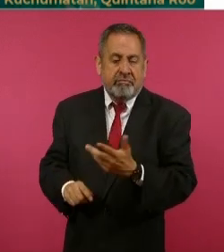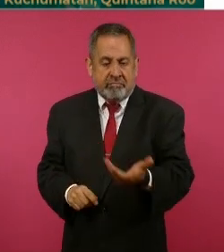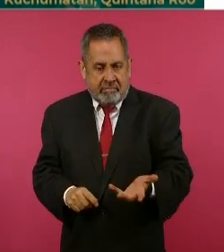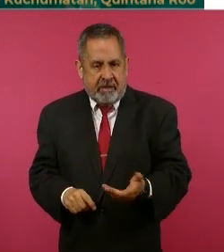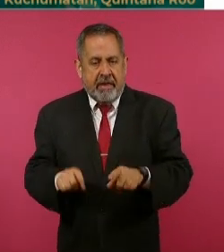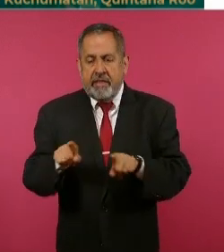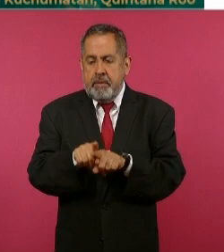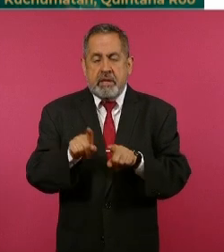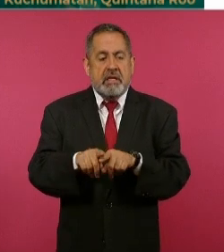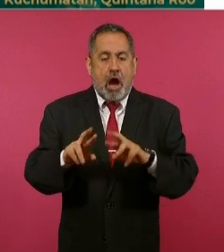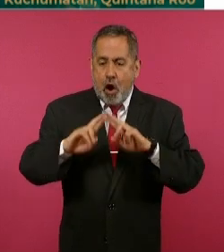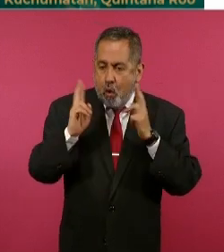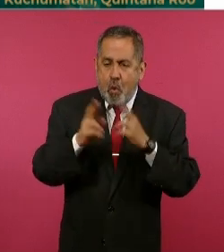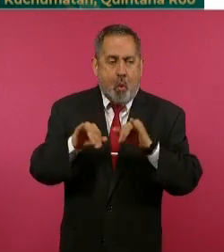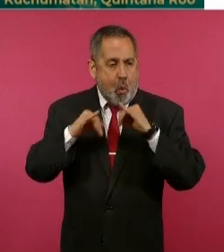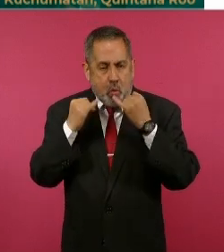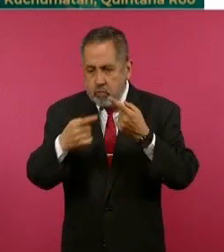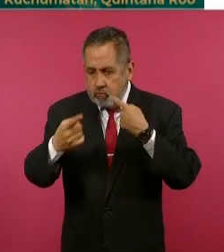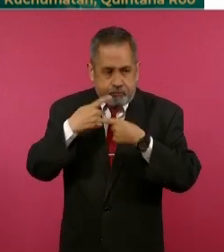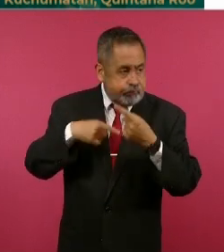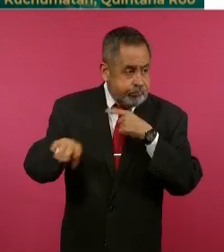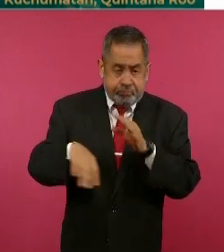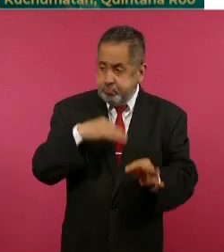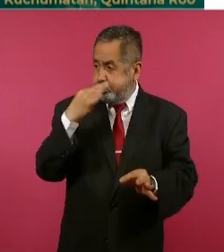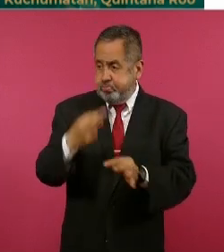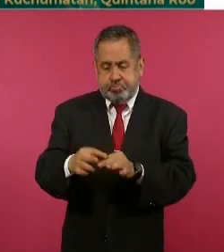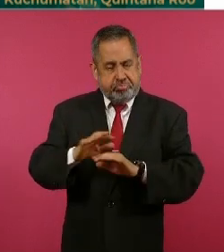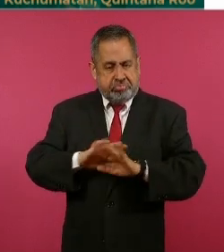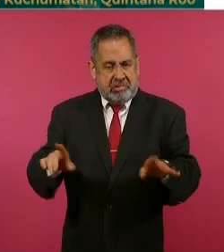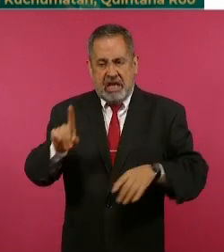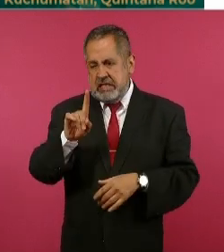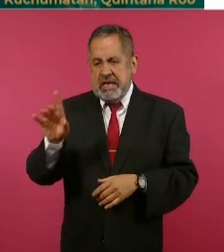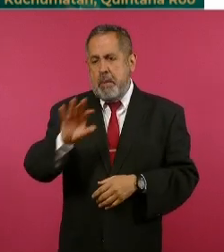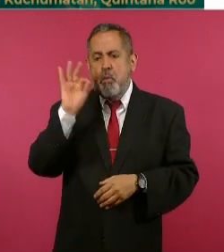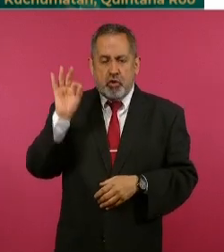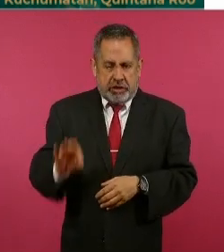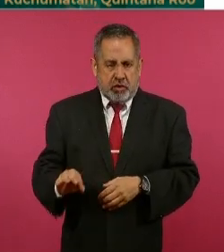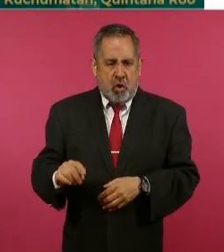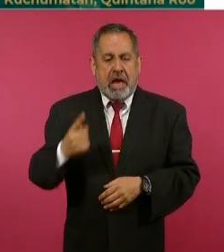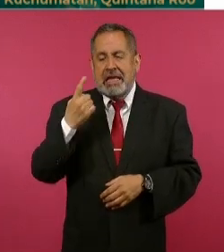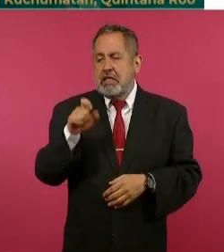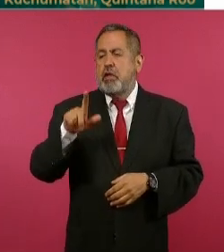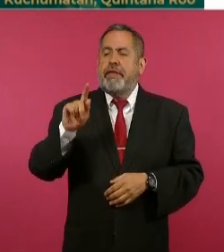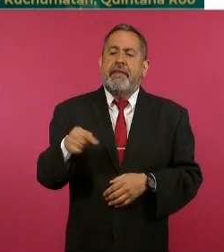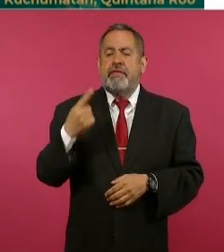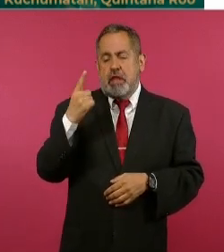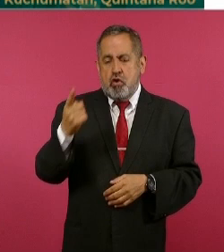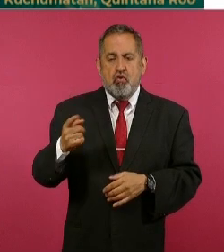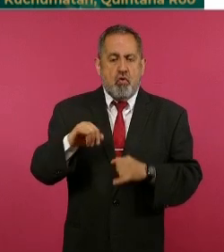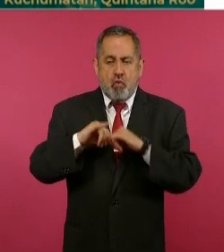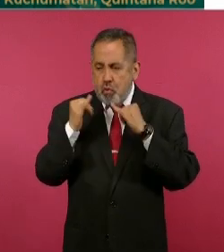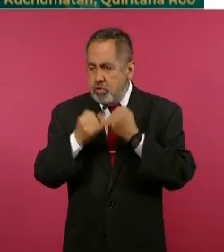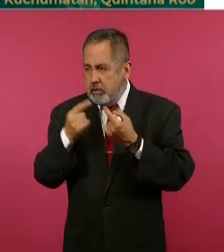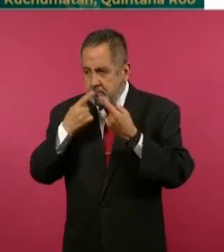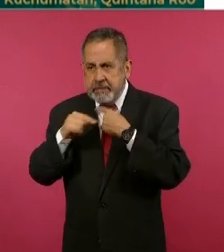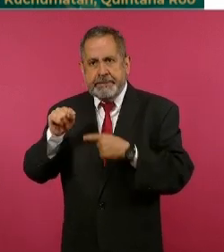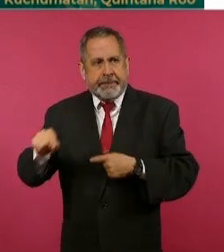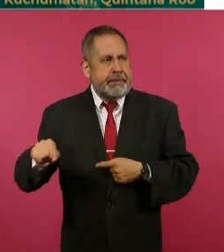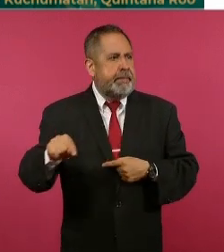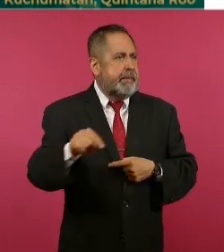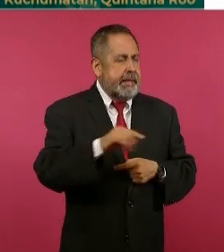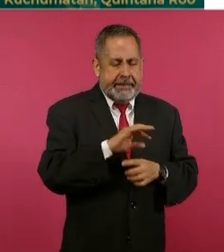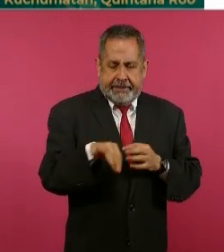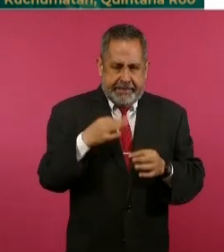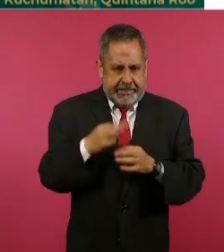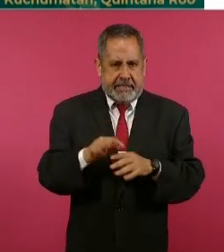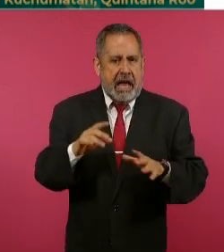cubrió toda la meta de realización de asambleas en 171 centros de salud también del